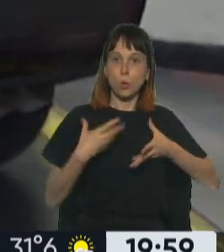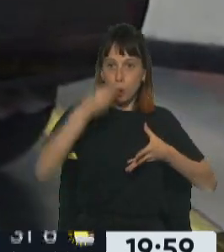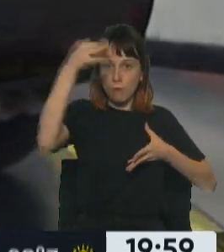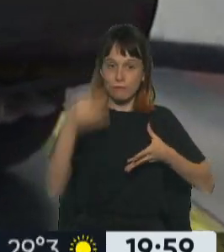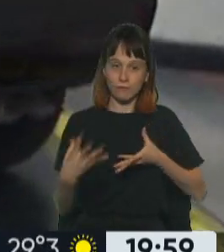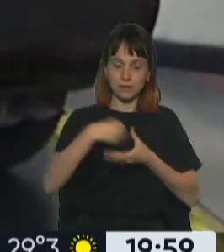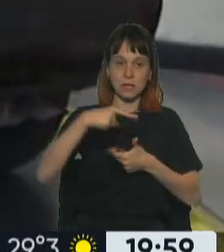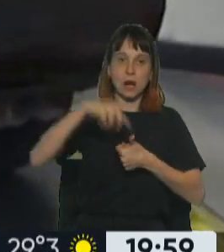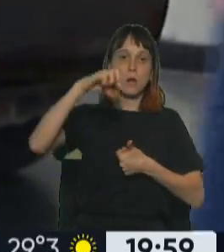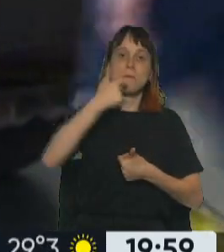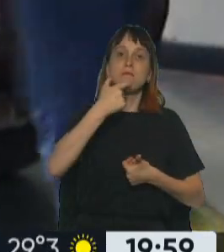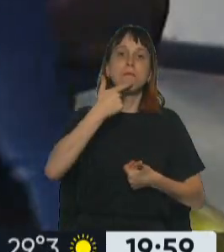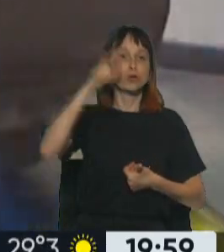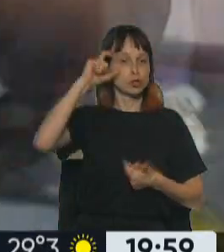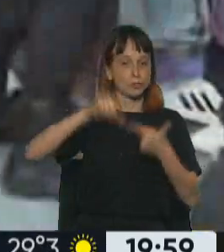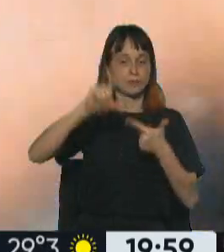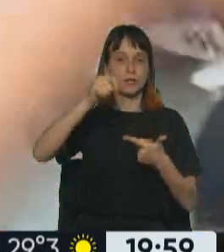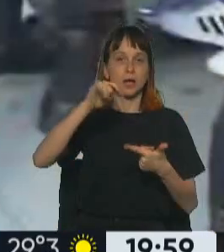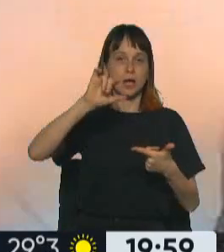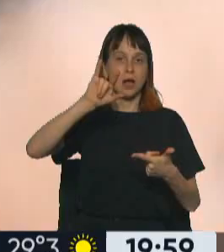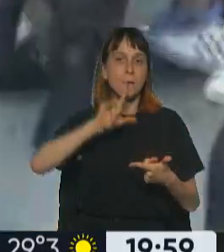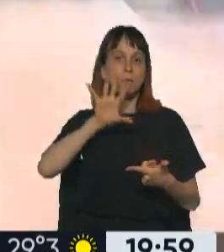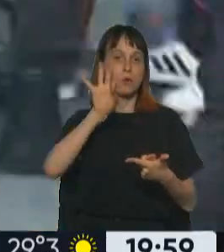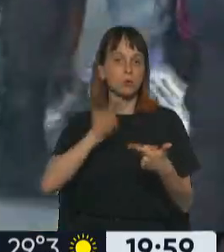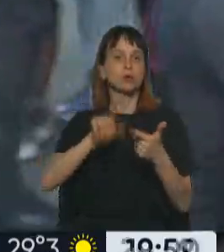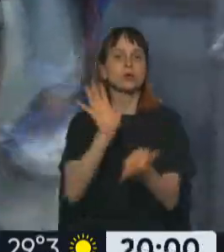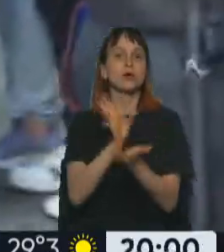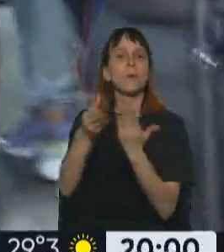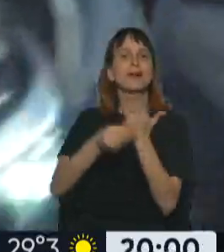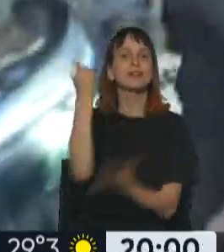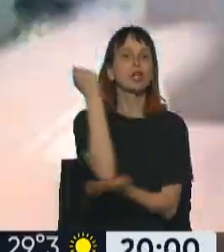Posse, sumó a Luis Toto Caputo, quien suena como ministro de Economía.